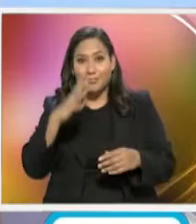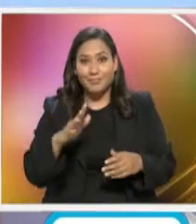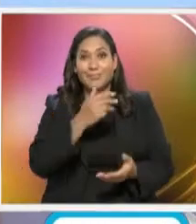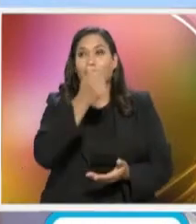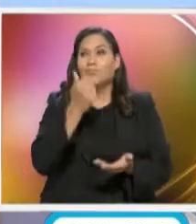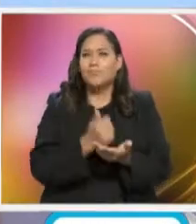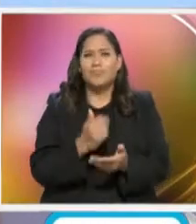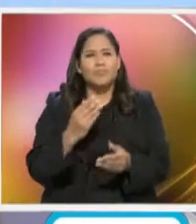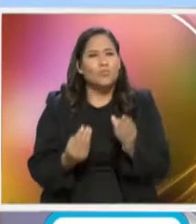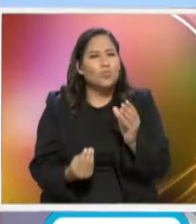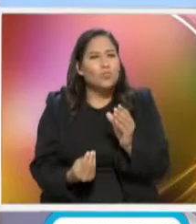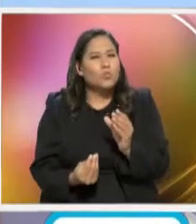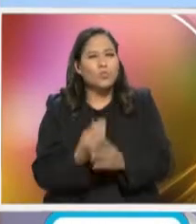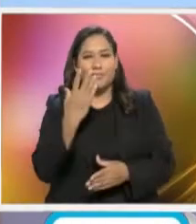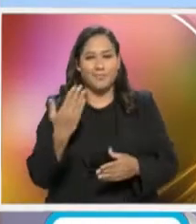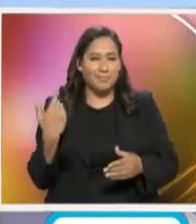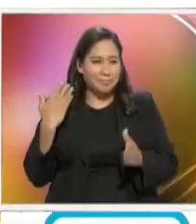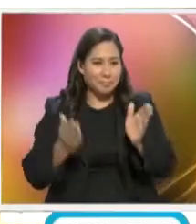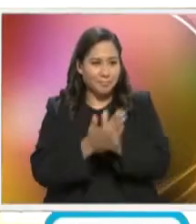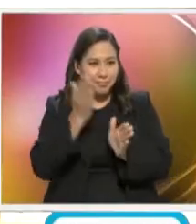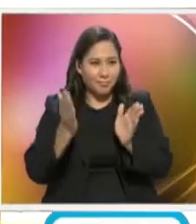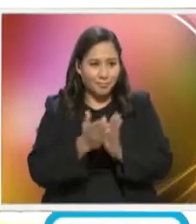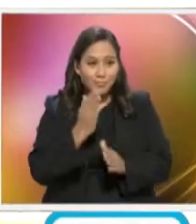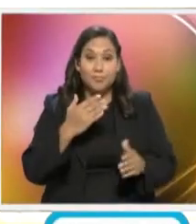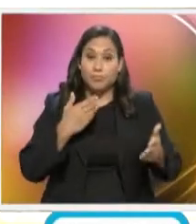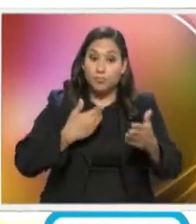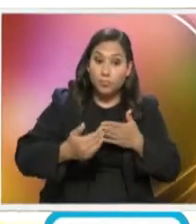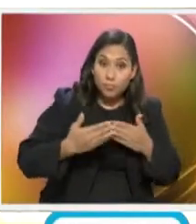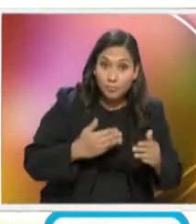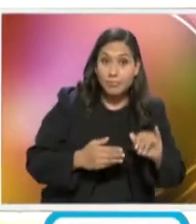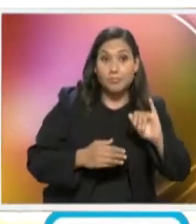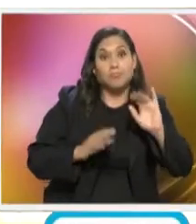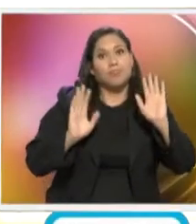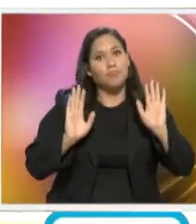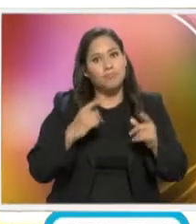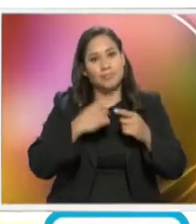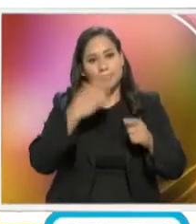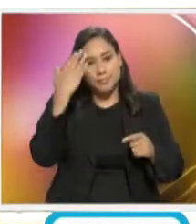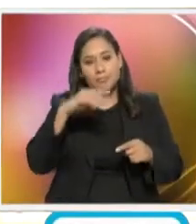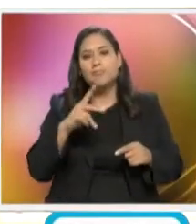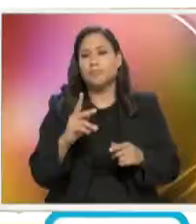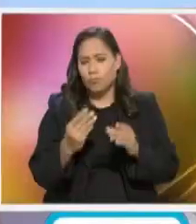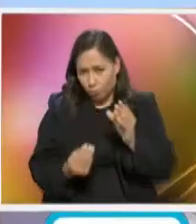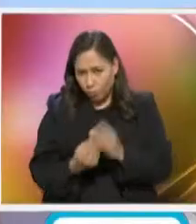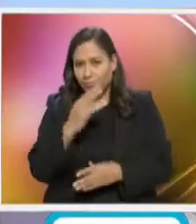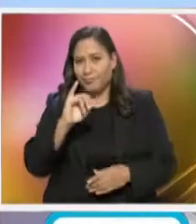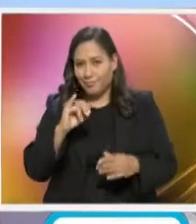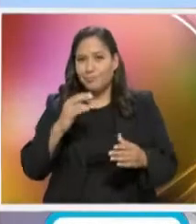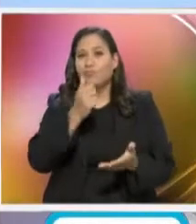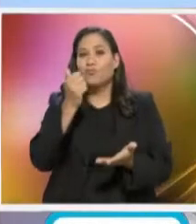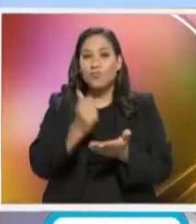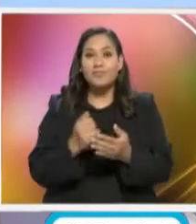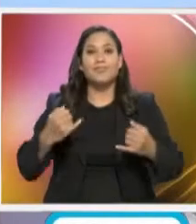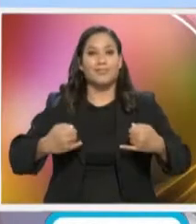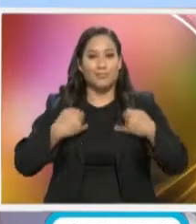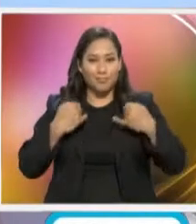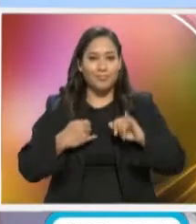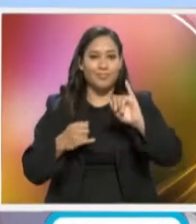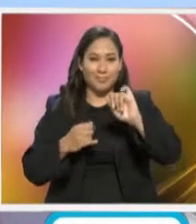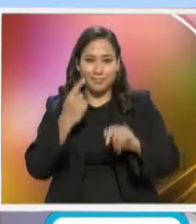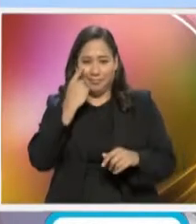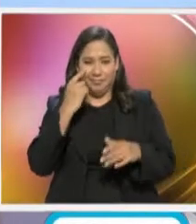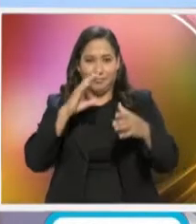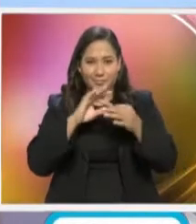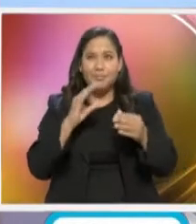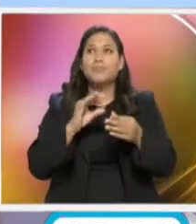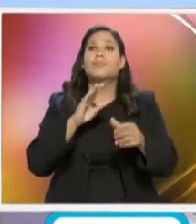ciudades más nuevas, no sé si Más modernas, pero nuevas del jóvenes. mundo. Jóvenes. Ciudades exactamente. jóvenes. Entonces te voy a decir